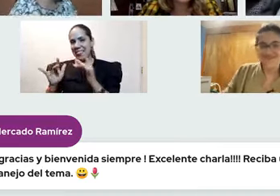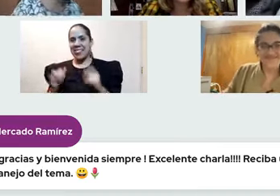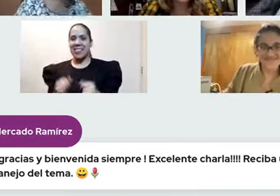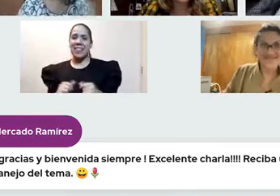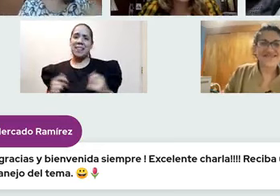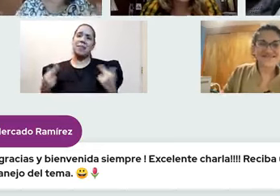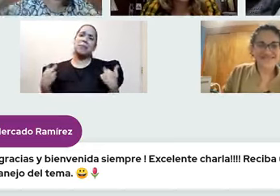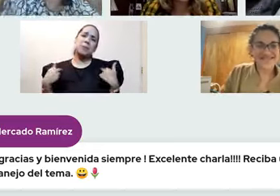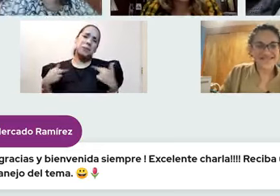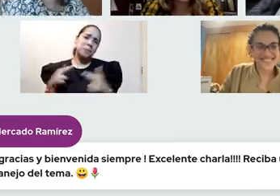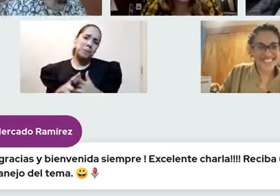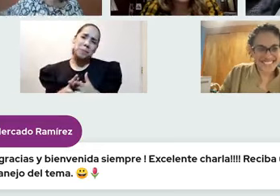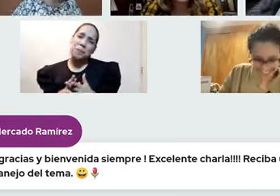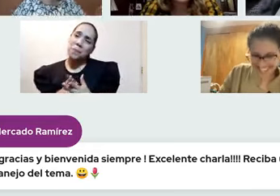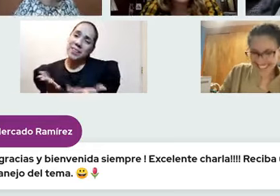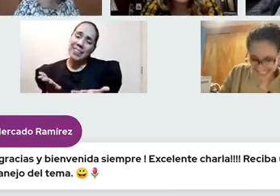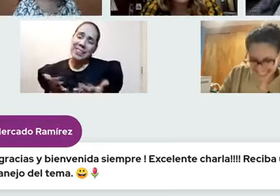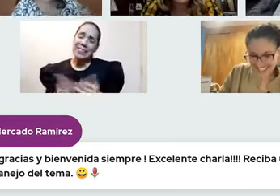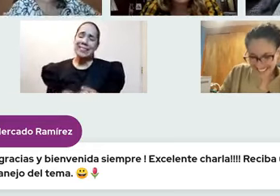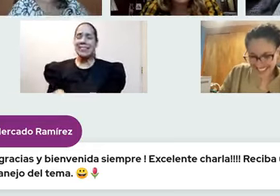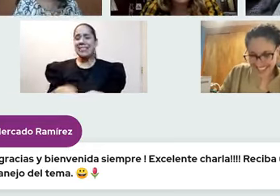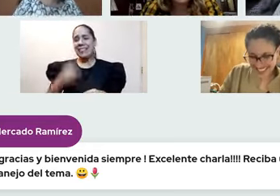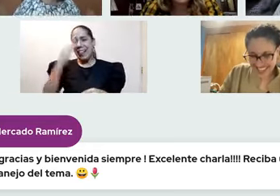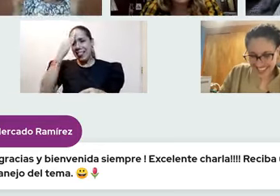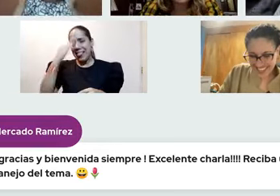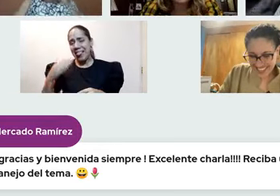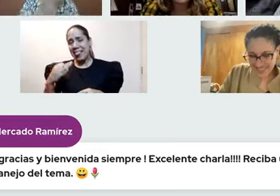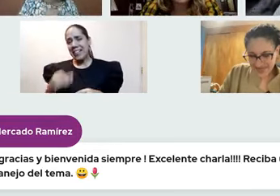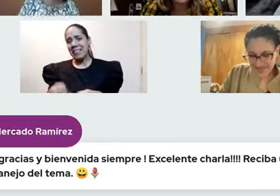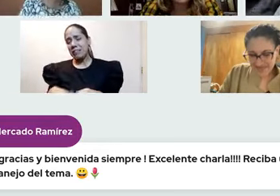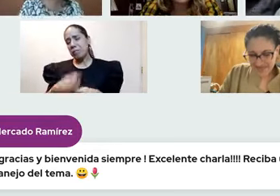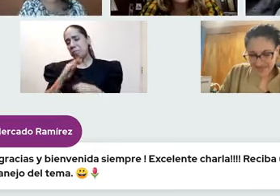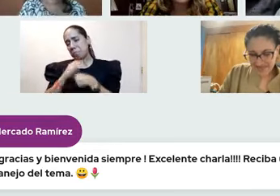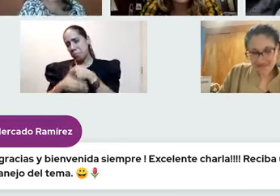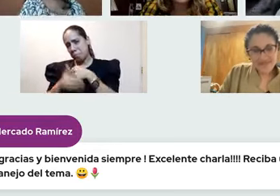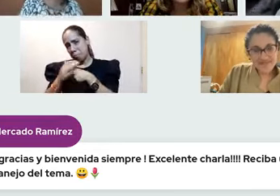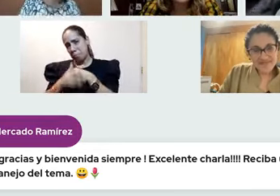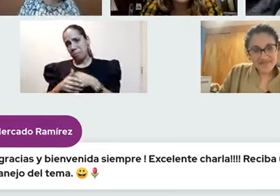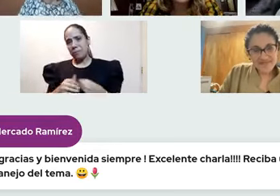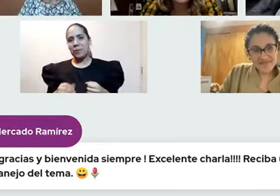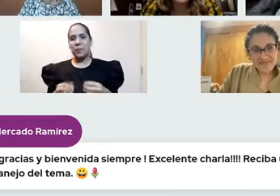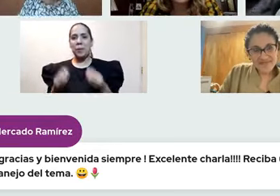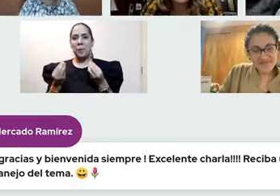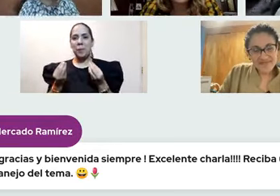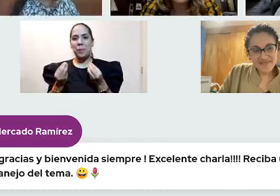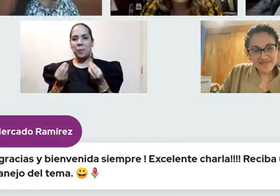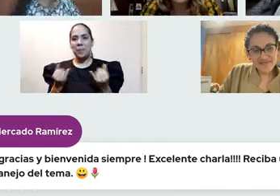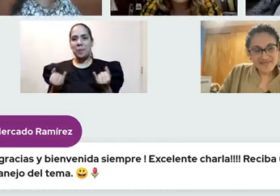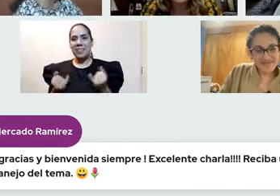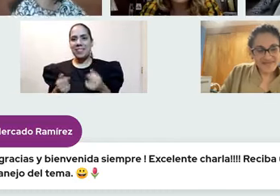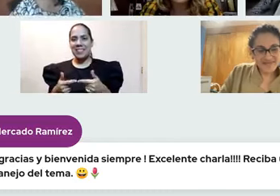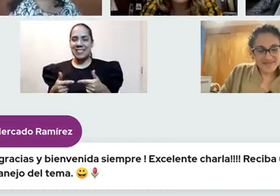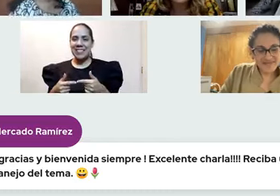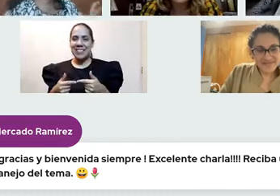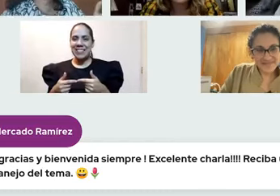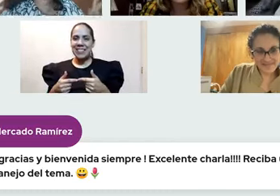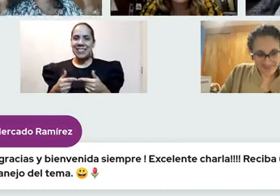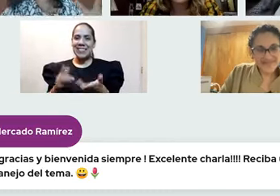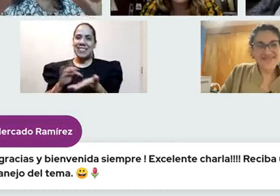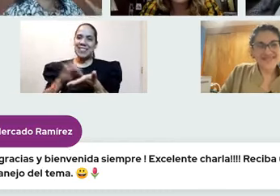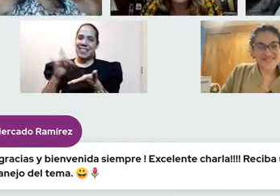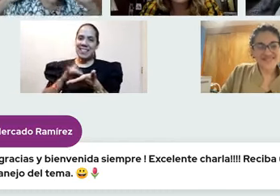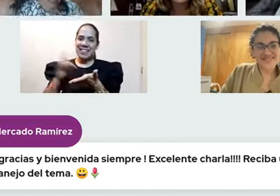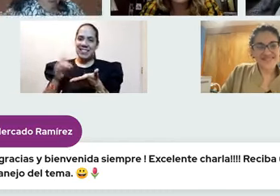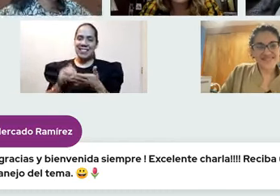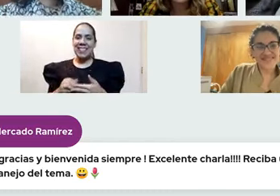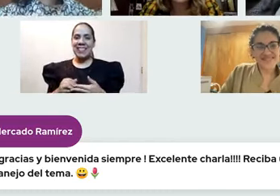el tiempo, pero está buenísimo el tema. Mira, te saluda la magistrada Marta Leticia Mercado Ramírez, como te mencionaba, impulsora